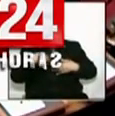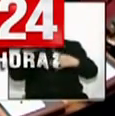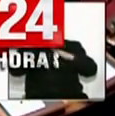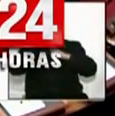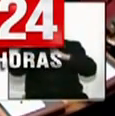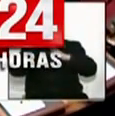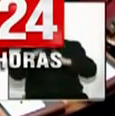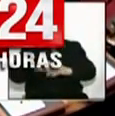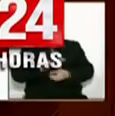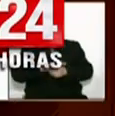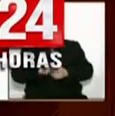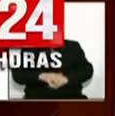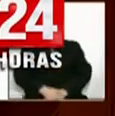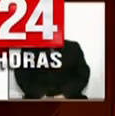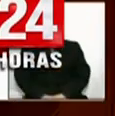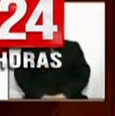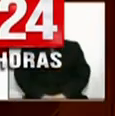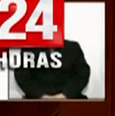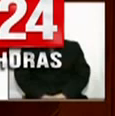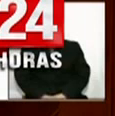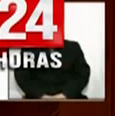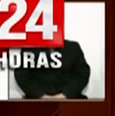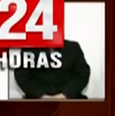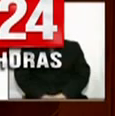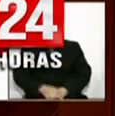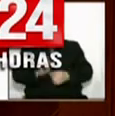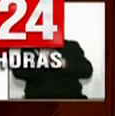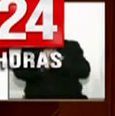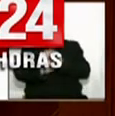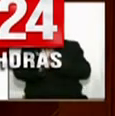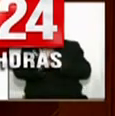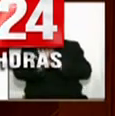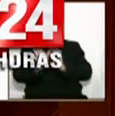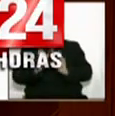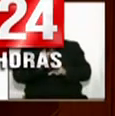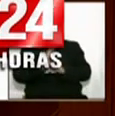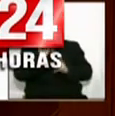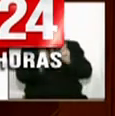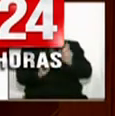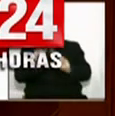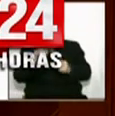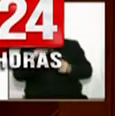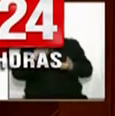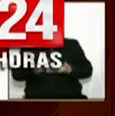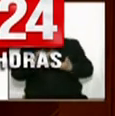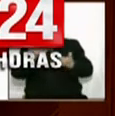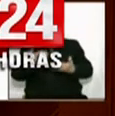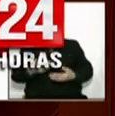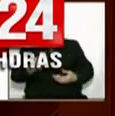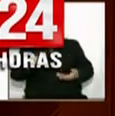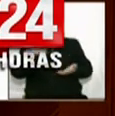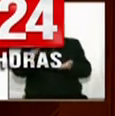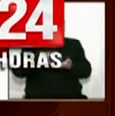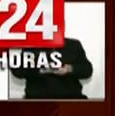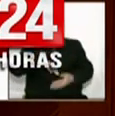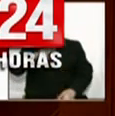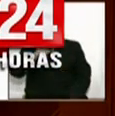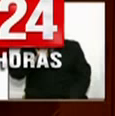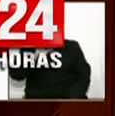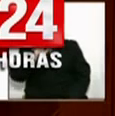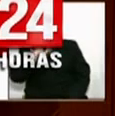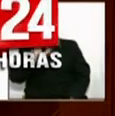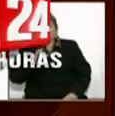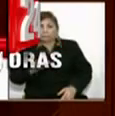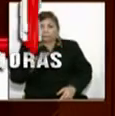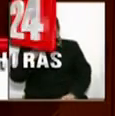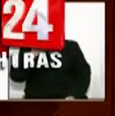más contagios. A fin de proteger a la población, estamos destinando más de 45 millones para